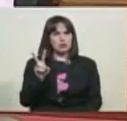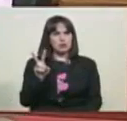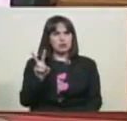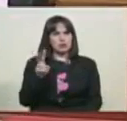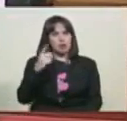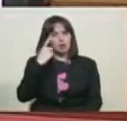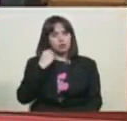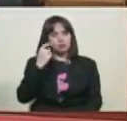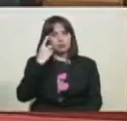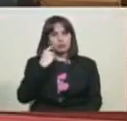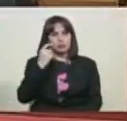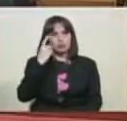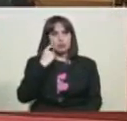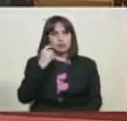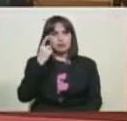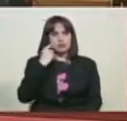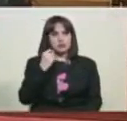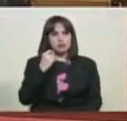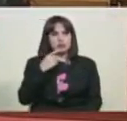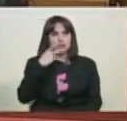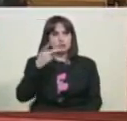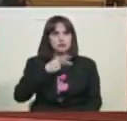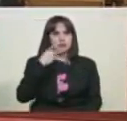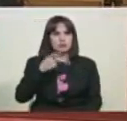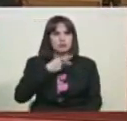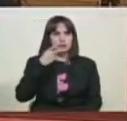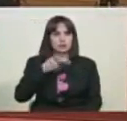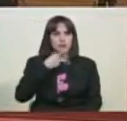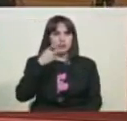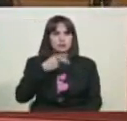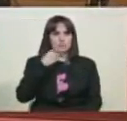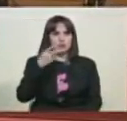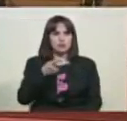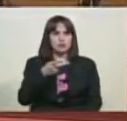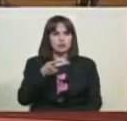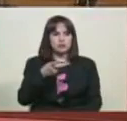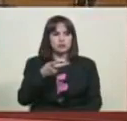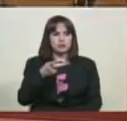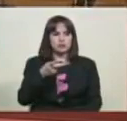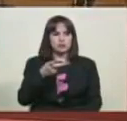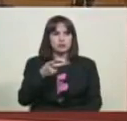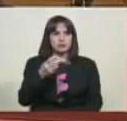la costumbre política de eliminar al adversario.